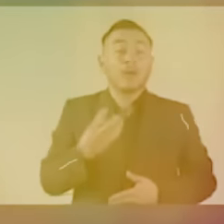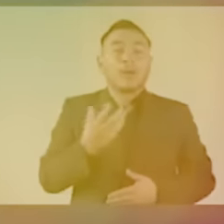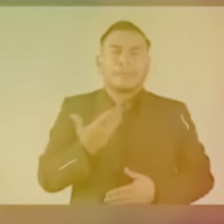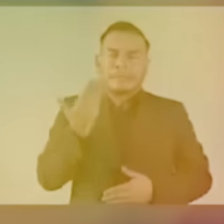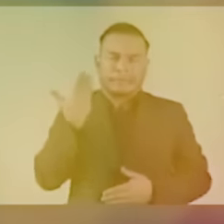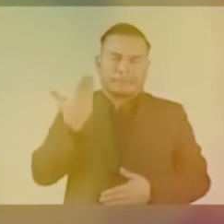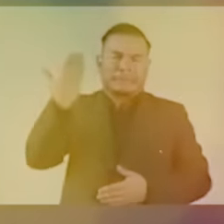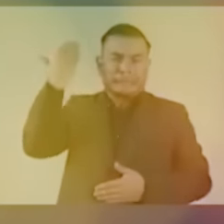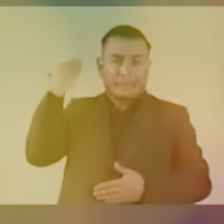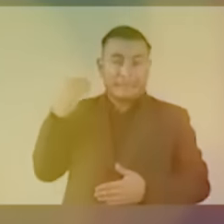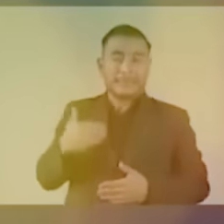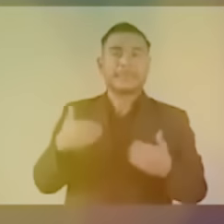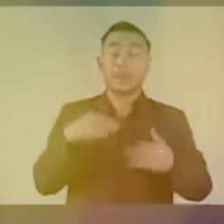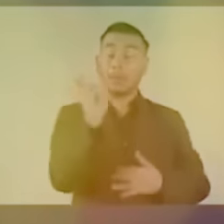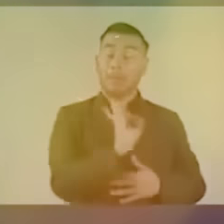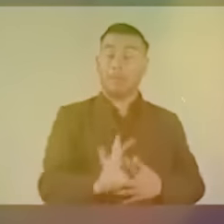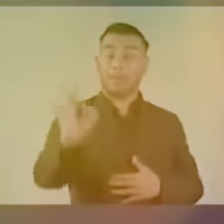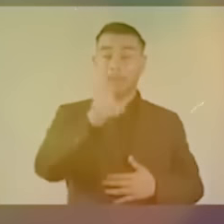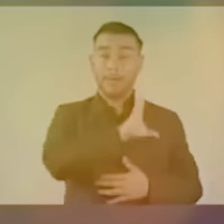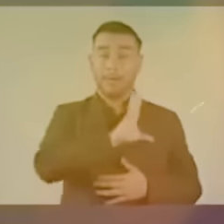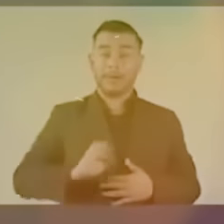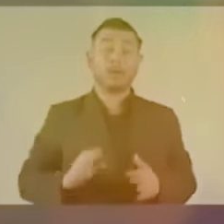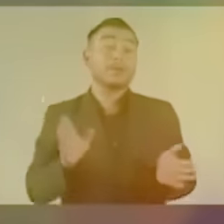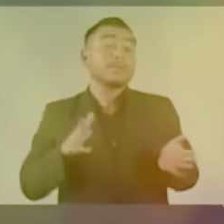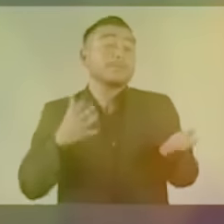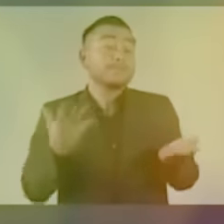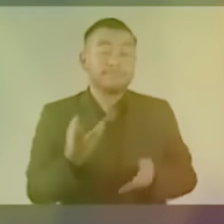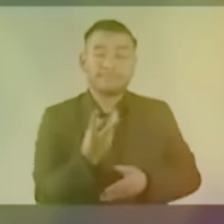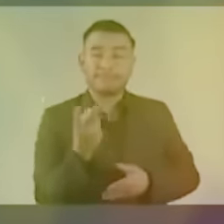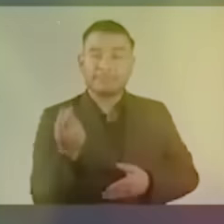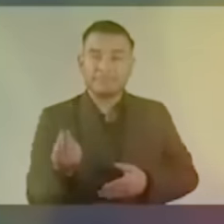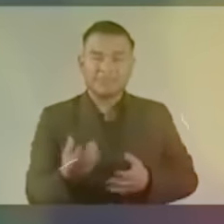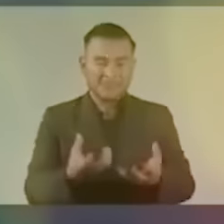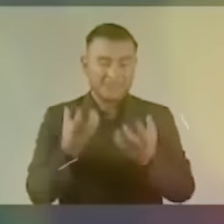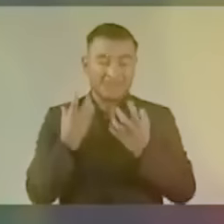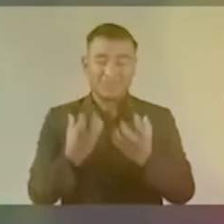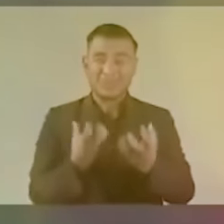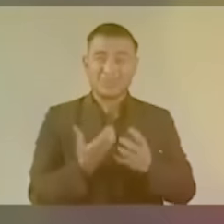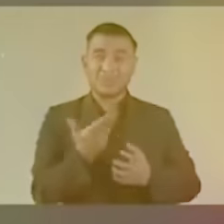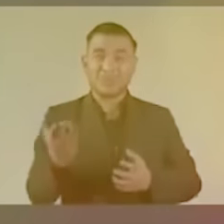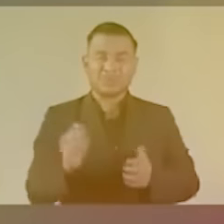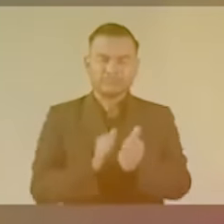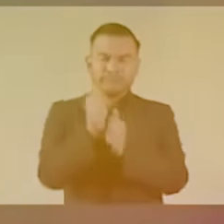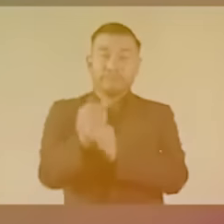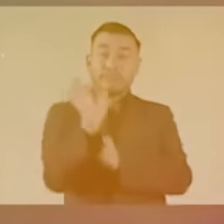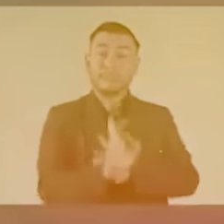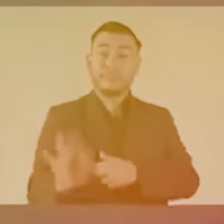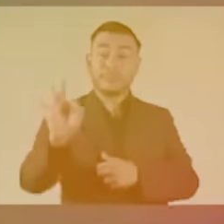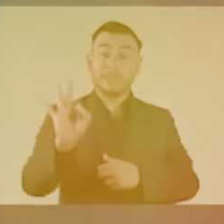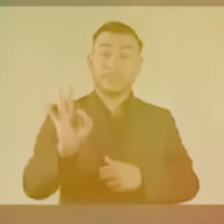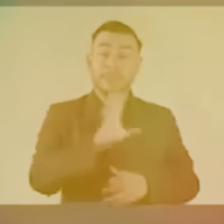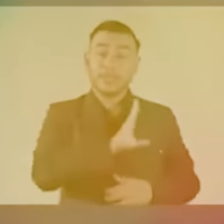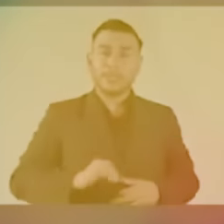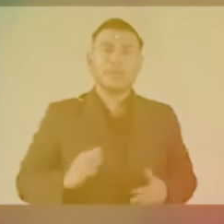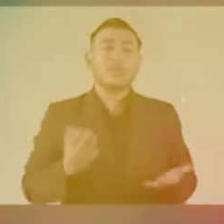dicho que vamos a tener un país mejor? ¿Cuántas veces nos han dicho que va a haber prosperidad para todos? ¿Cuántas veces nos han dicho que todos van